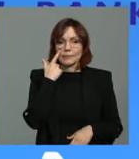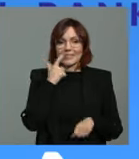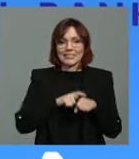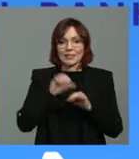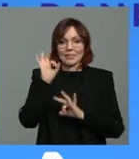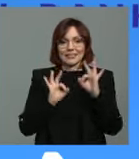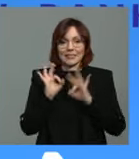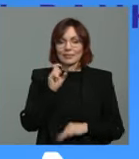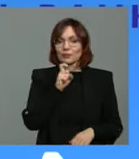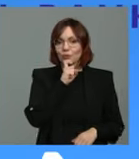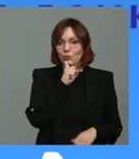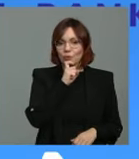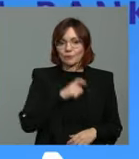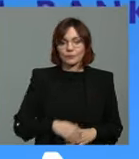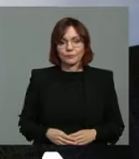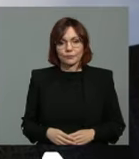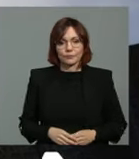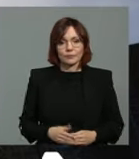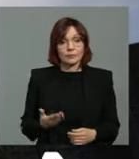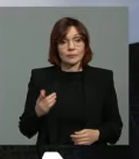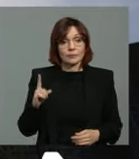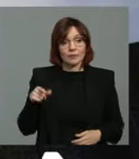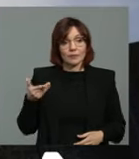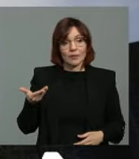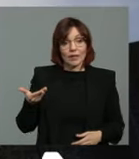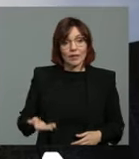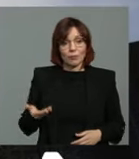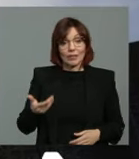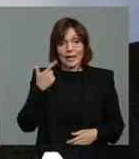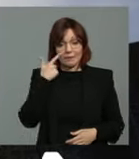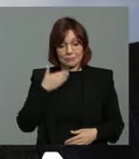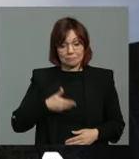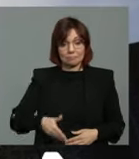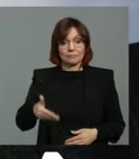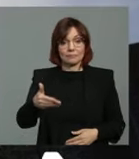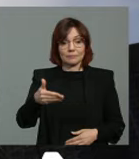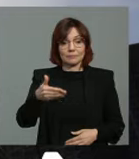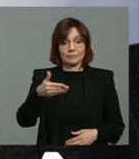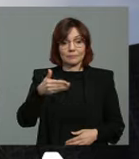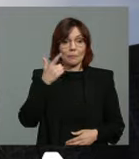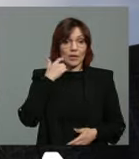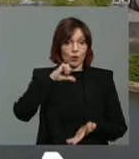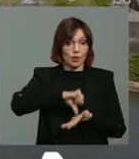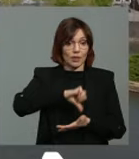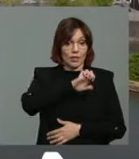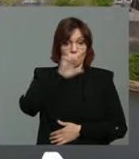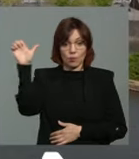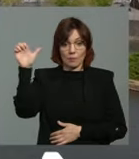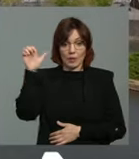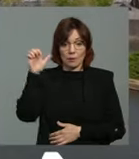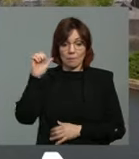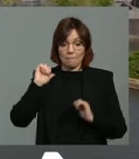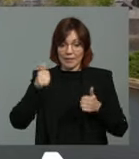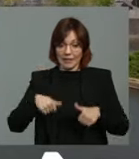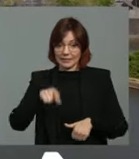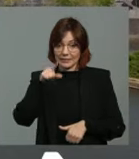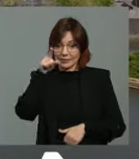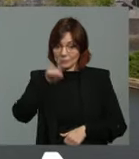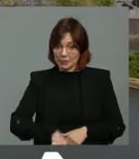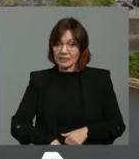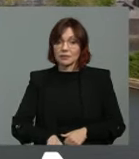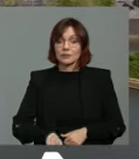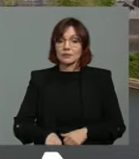interés muy importante también será ver los mensajes que nos llegan en la próxima cita del BC que será a principios de este mes para ver si un